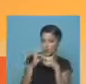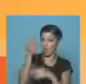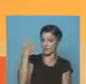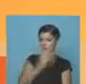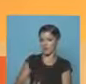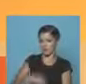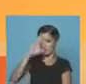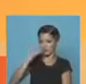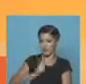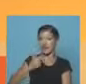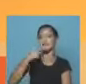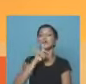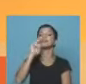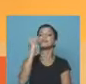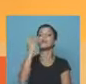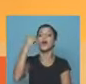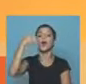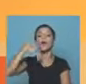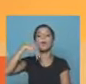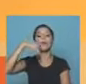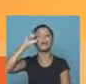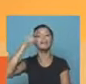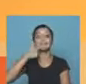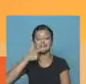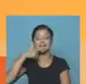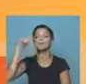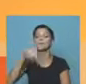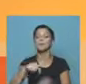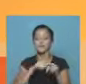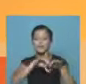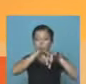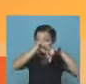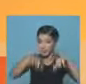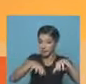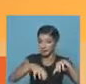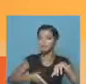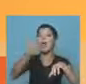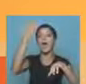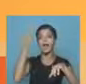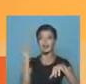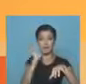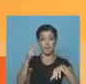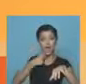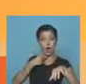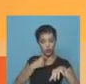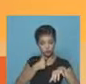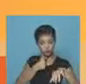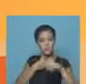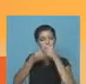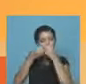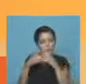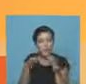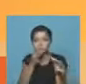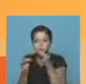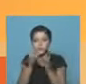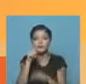Stroessner, está dividido y hay un sector que fue el que fue impulsando esto y en agosto ya del año pasado se comenzó a hablar